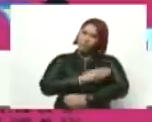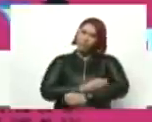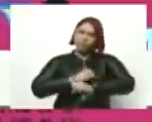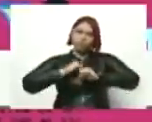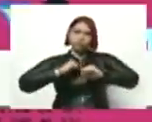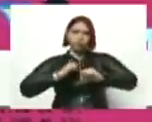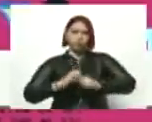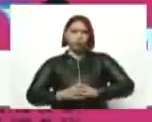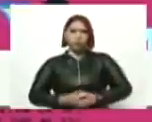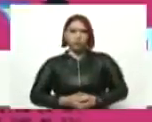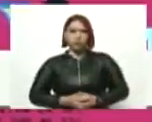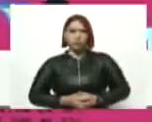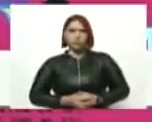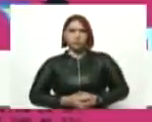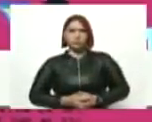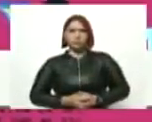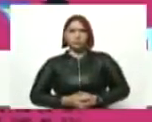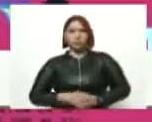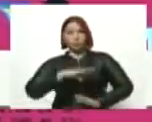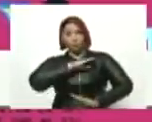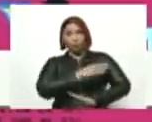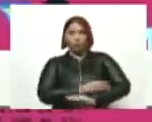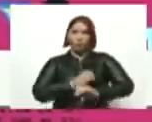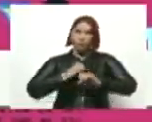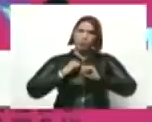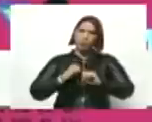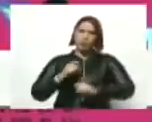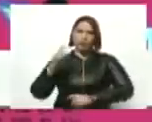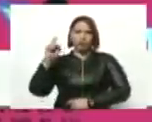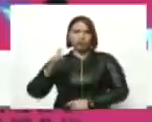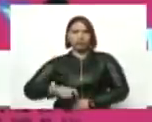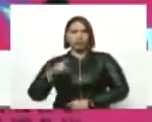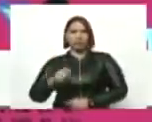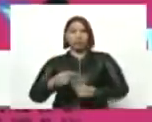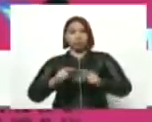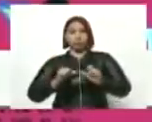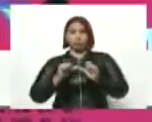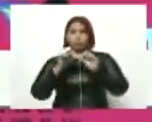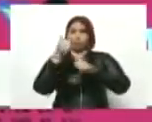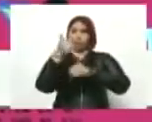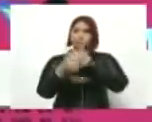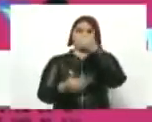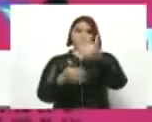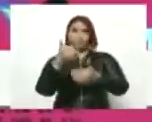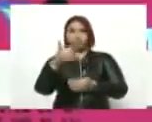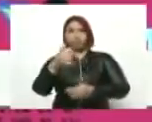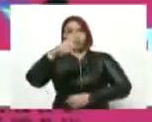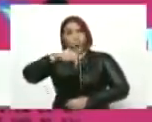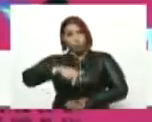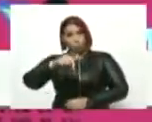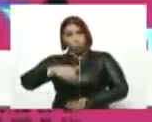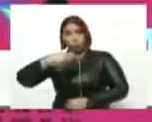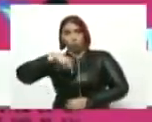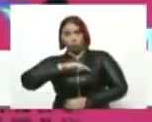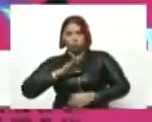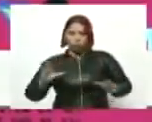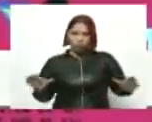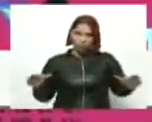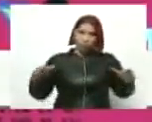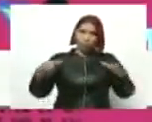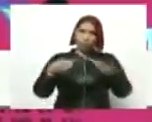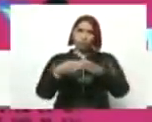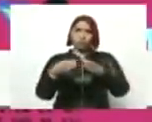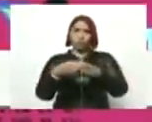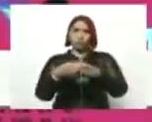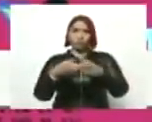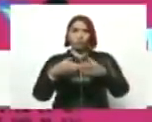fuerza. Esa fuerza necesaria para seguir avanzando. Hoy estamos acá reunidos, si